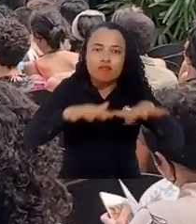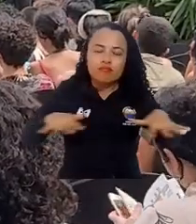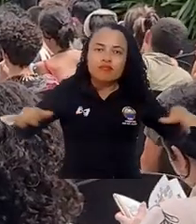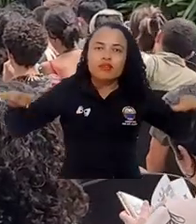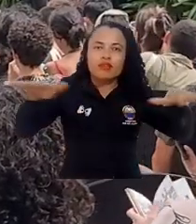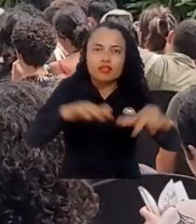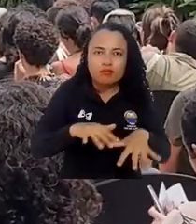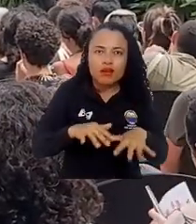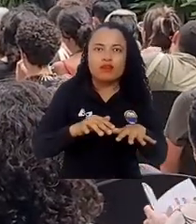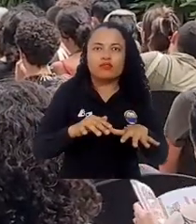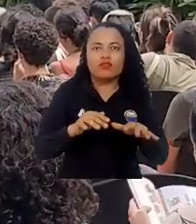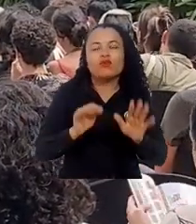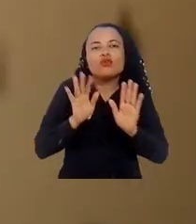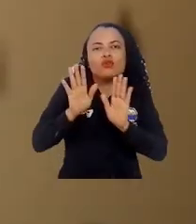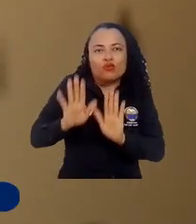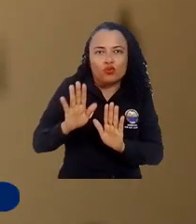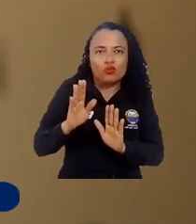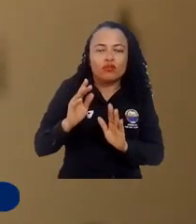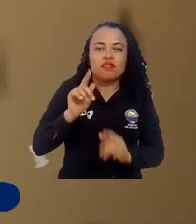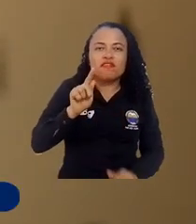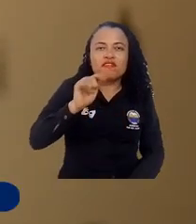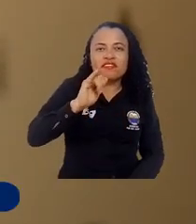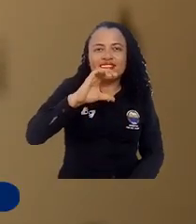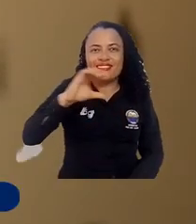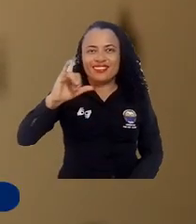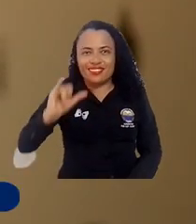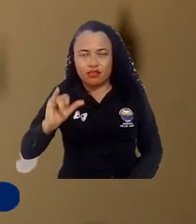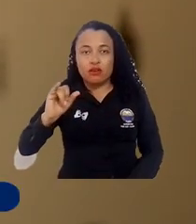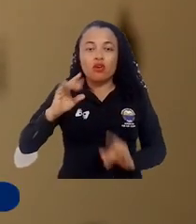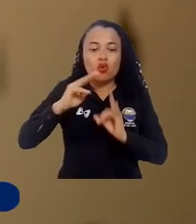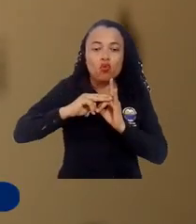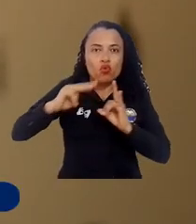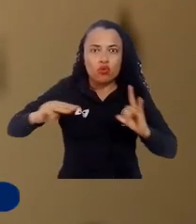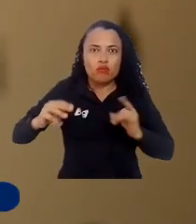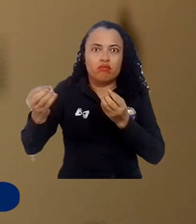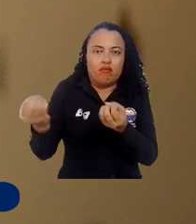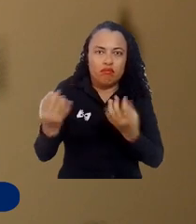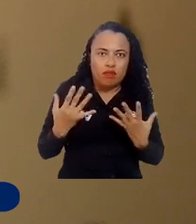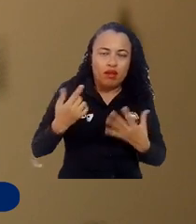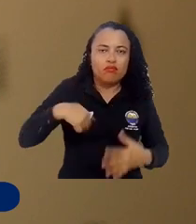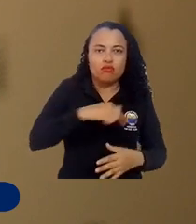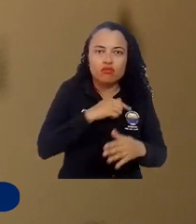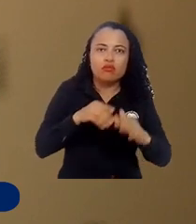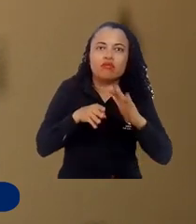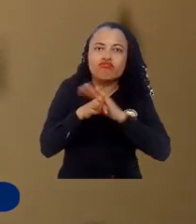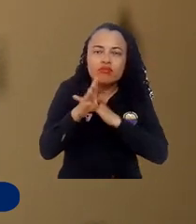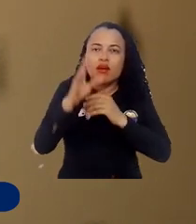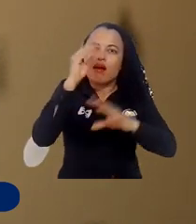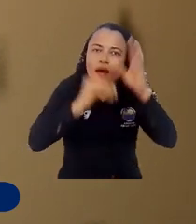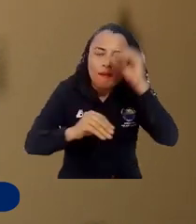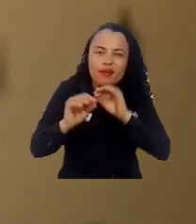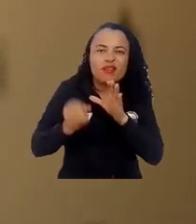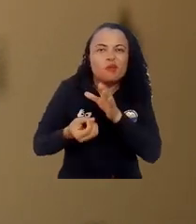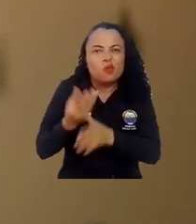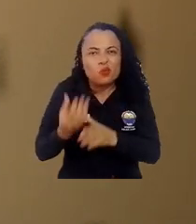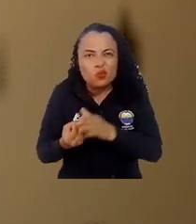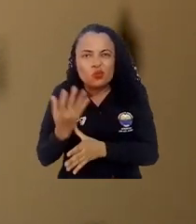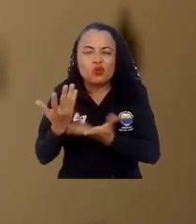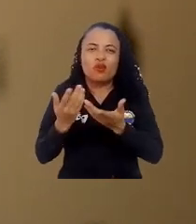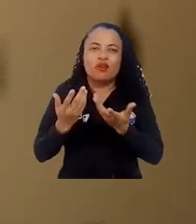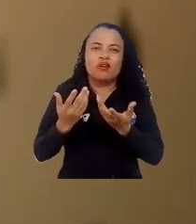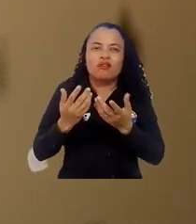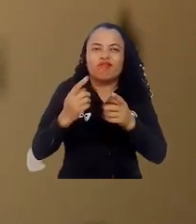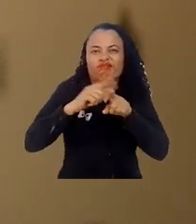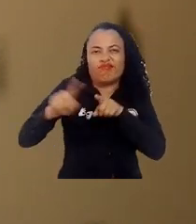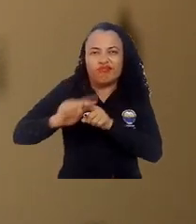Son unos espacios, tanto el FITSI como la universidad nos brinda para que sigamos aprendiendo temas de producción, temas de distribución de